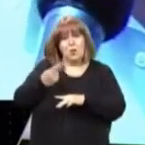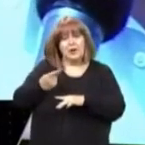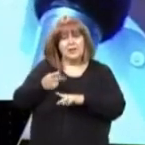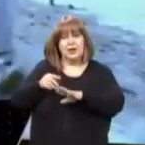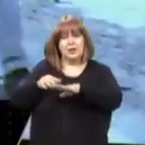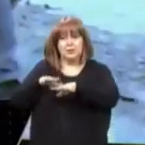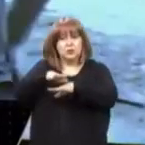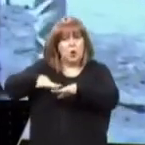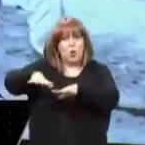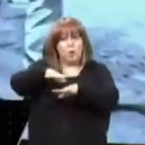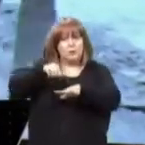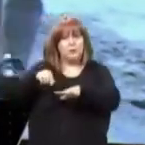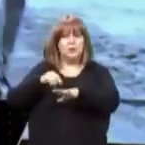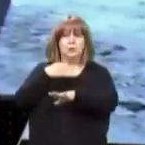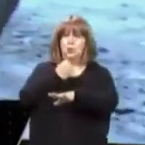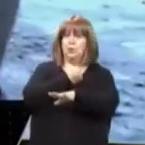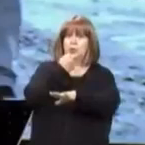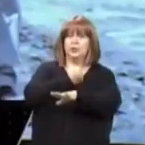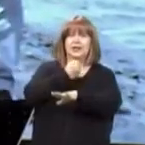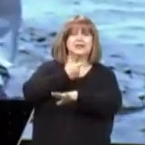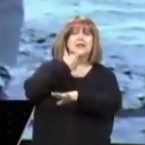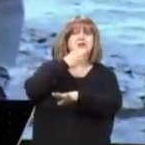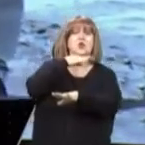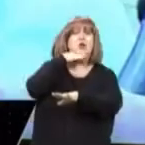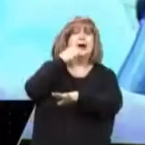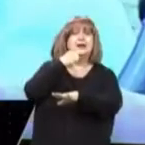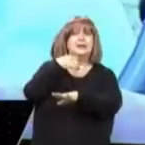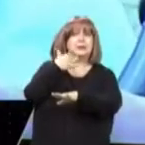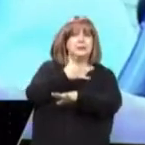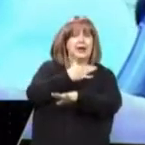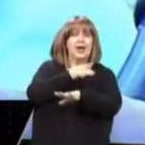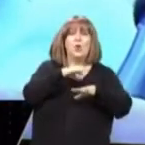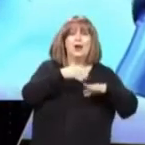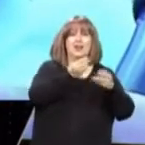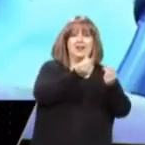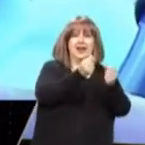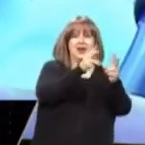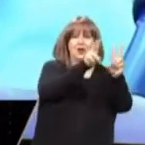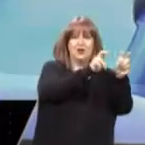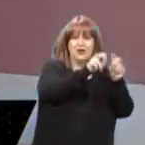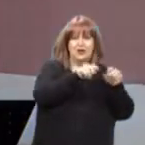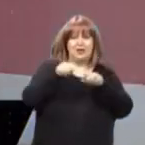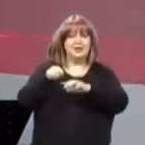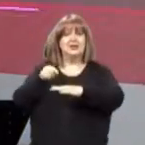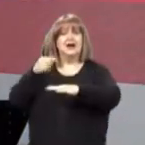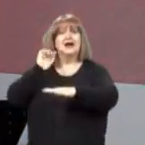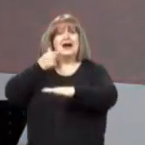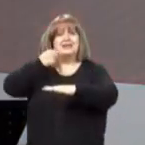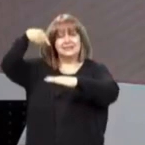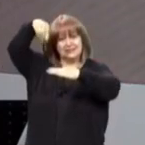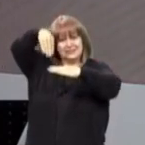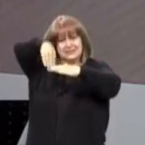sojeros. O sea, la capacidad económica que hay en gas en el subsuelo de la Argentina es enorme. No me cierran las cuentas igual. Sí, dijo que